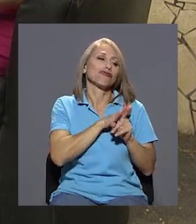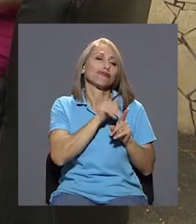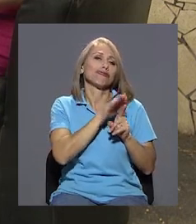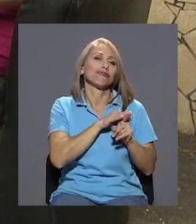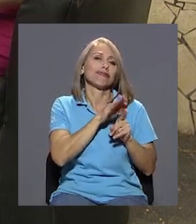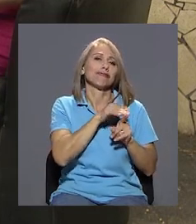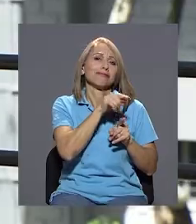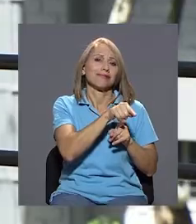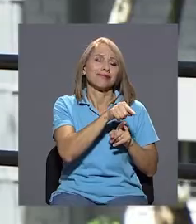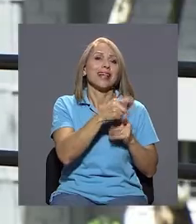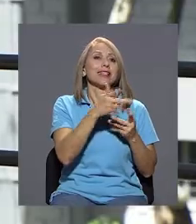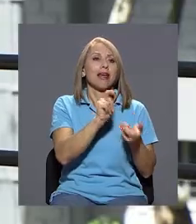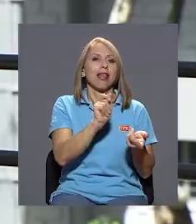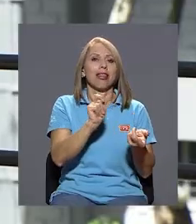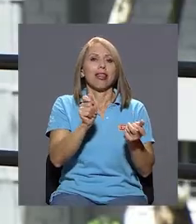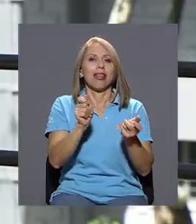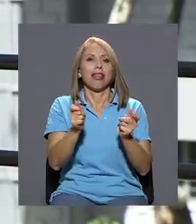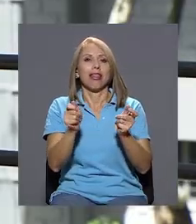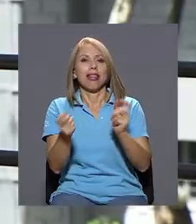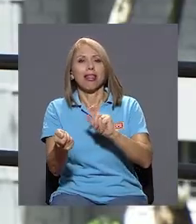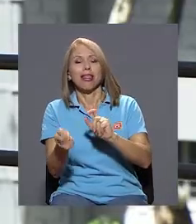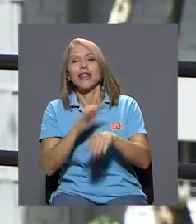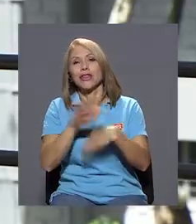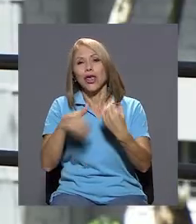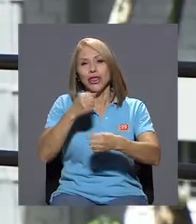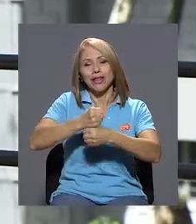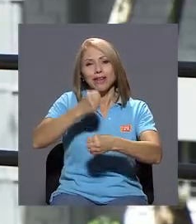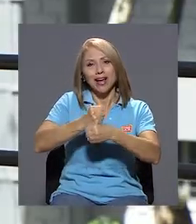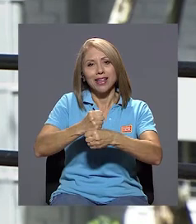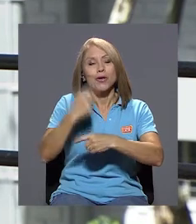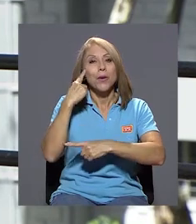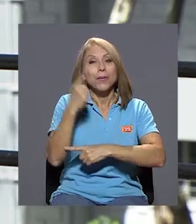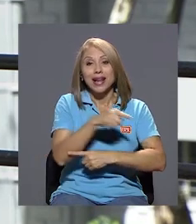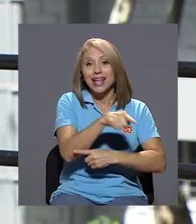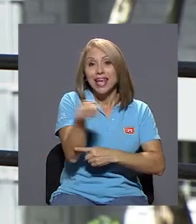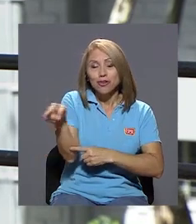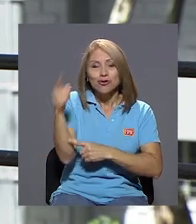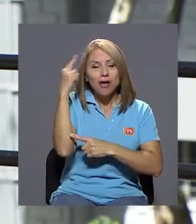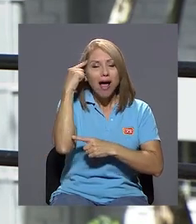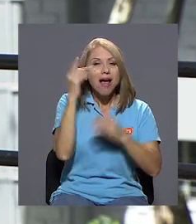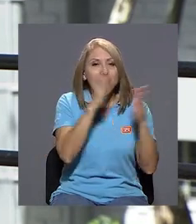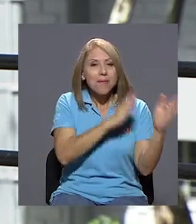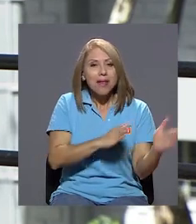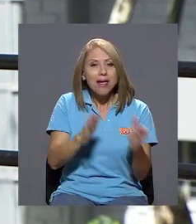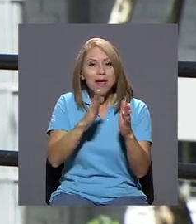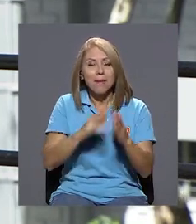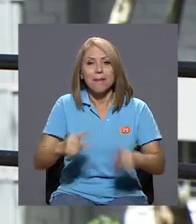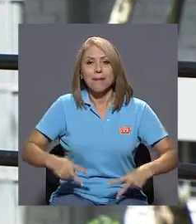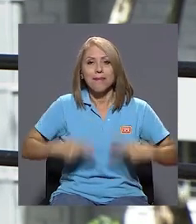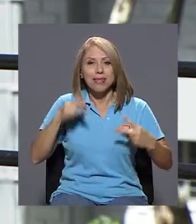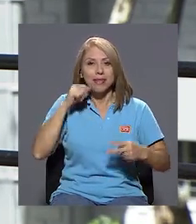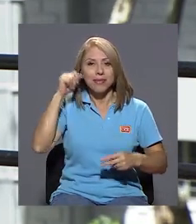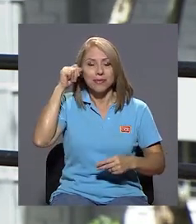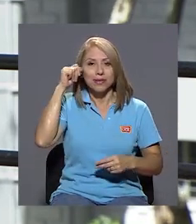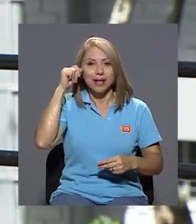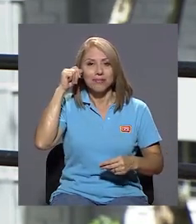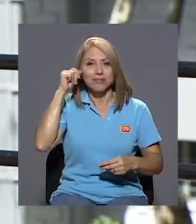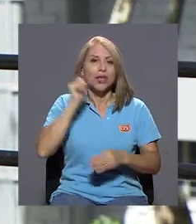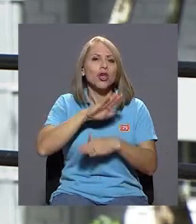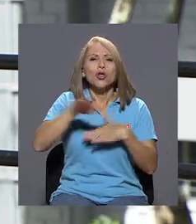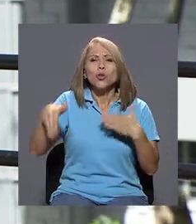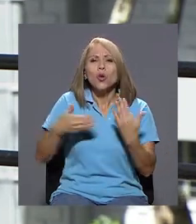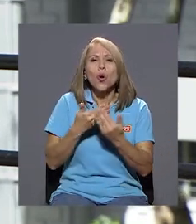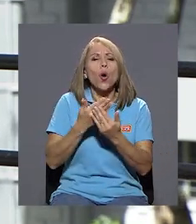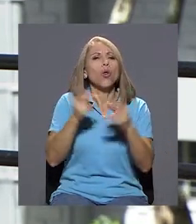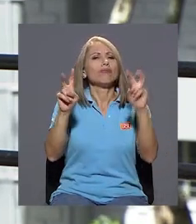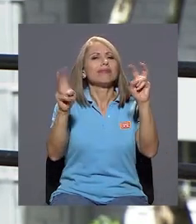y los chineados, ¿verdad? Entonces, todo eso lo estamos trabajando para prepararlos a ellos, uh-huh, a la vida adulta. Uh-huh.